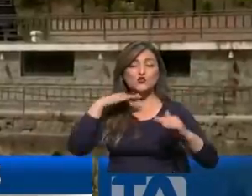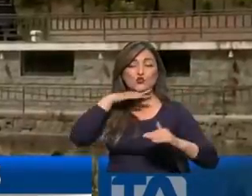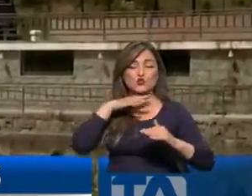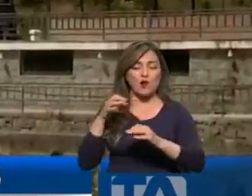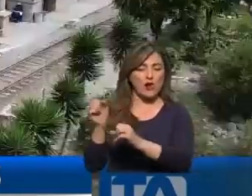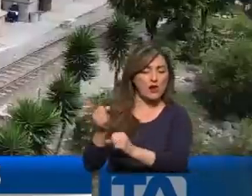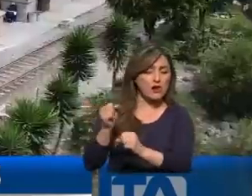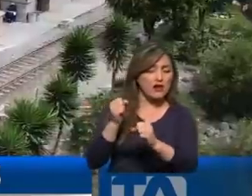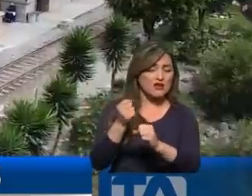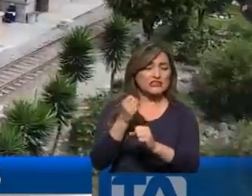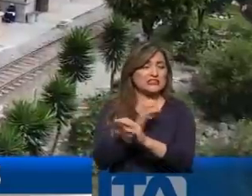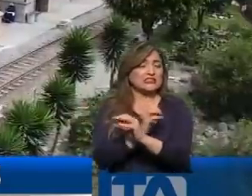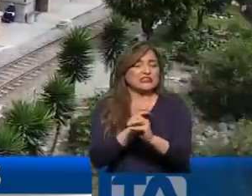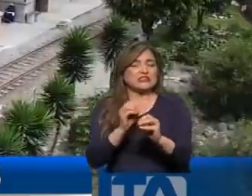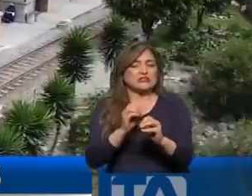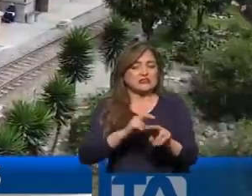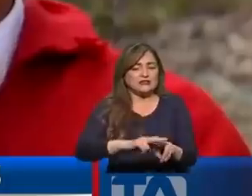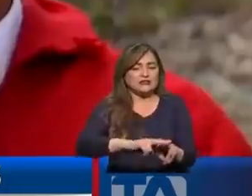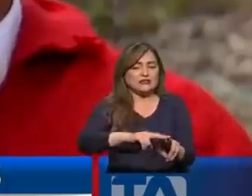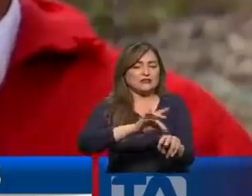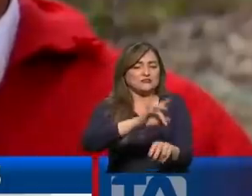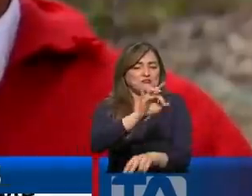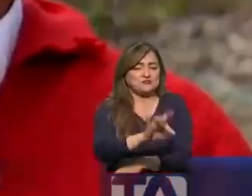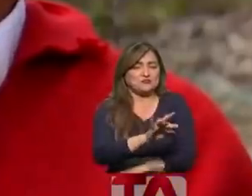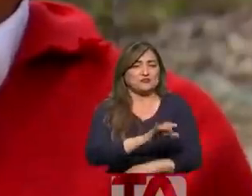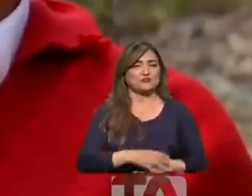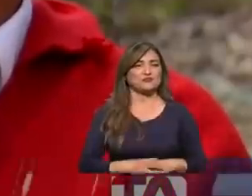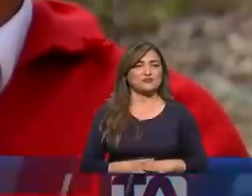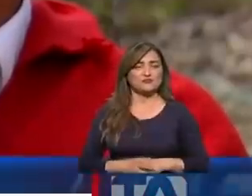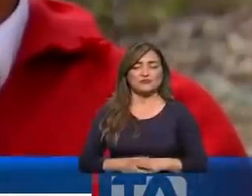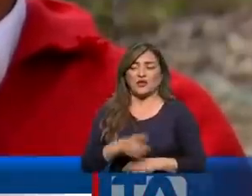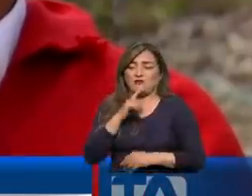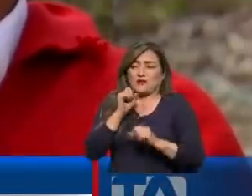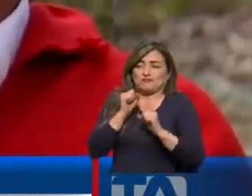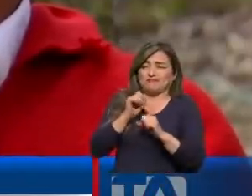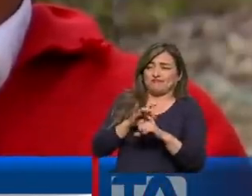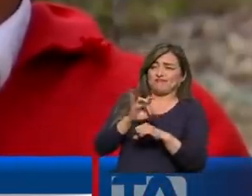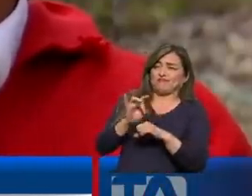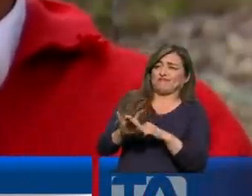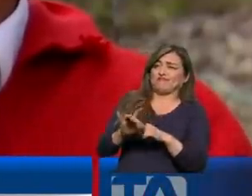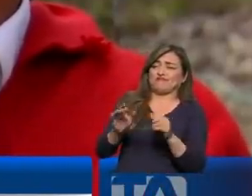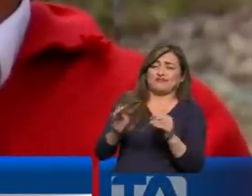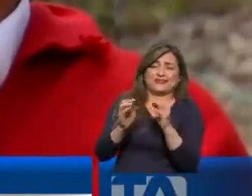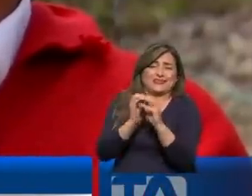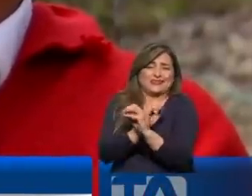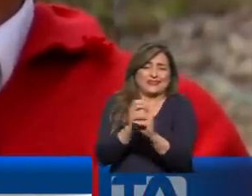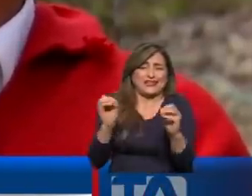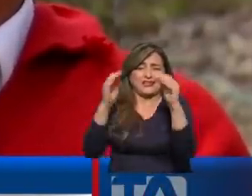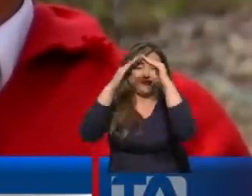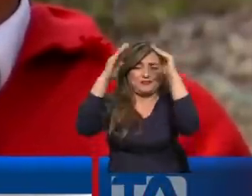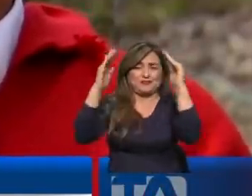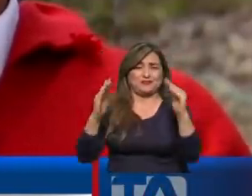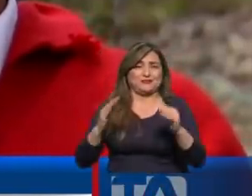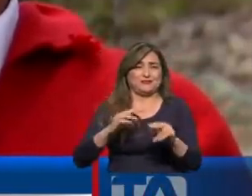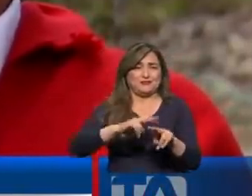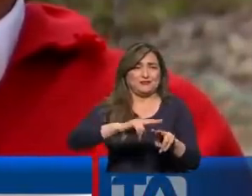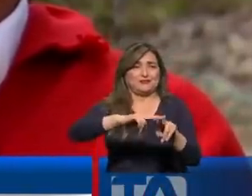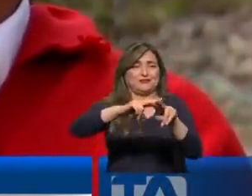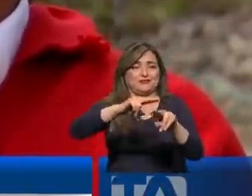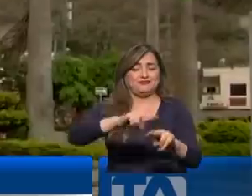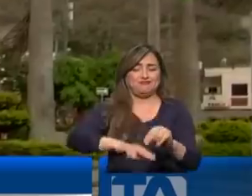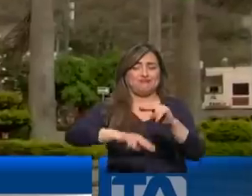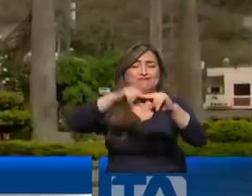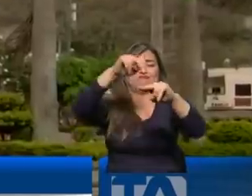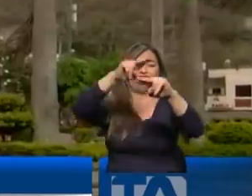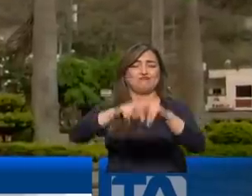madera y hormigón están abandonados. Hoy contamos vacío, frío, botado. destrozando línea férrea, las